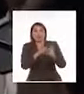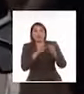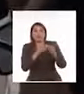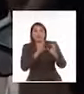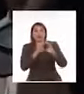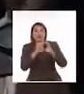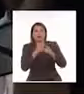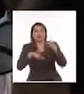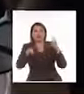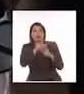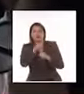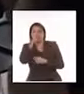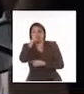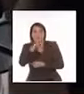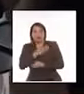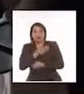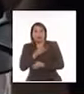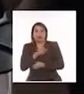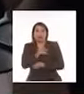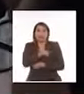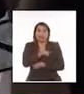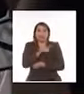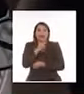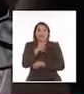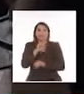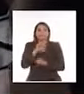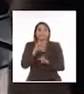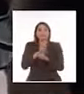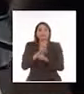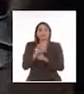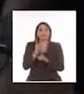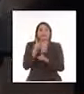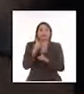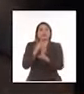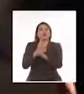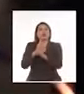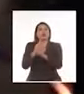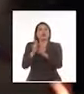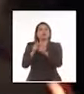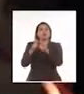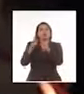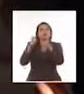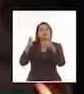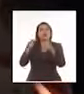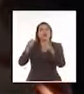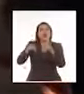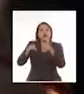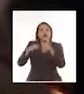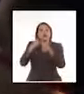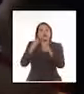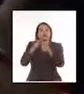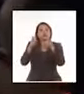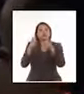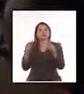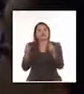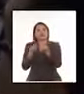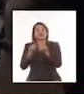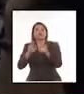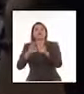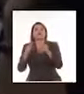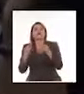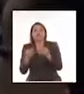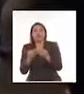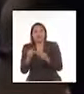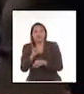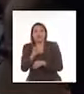izquierda. Fue creciendo en el segundo encuentro el pasado año y hoy ha crecido, pero ha crecido en familia, pero ha crecido